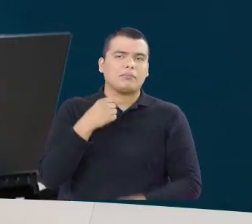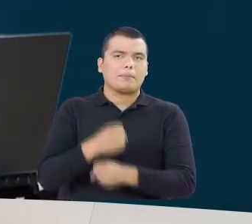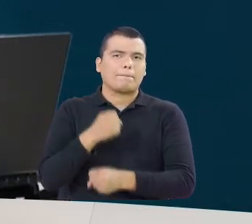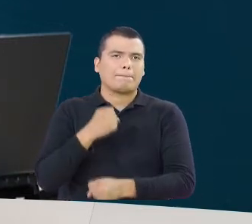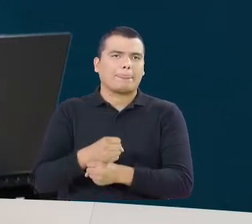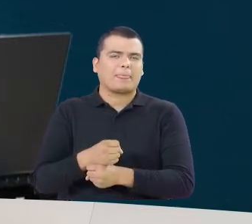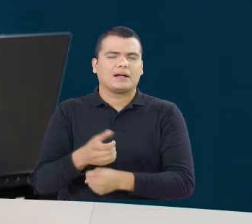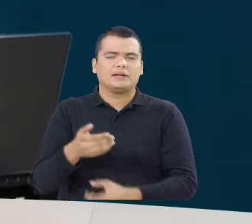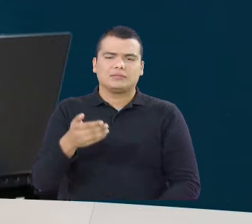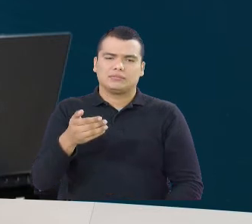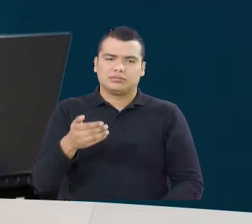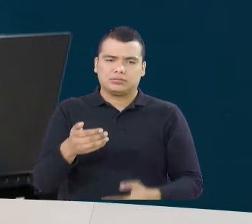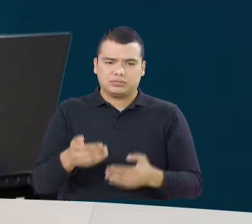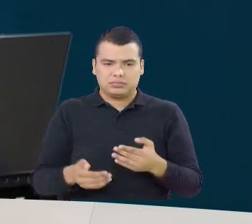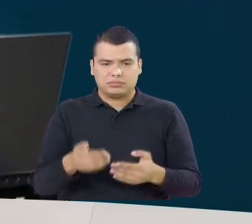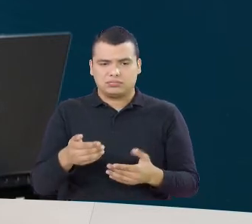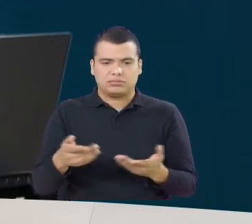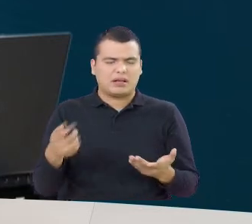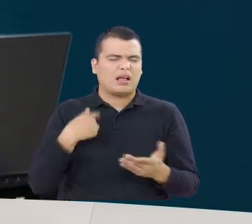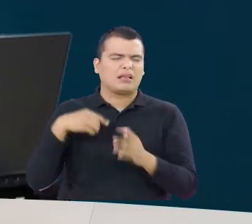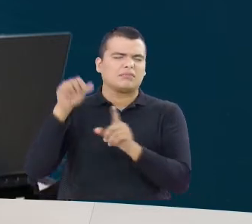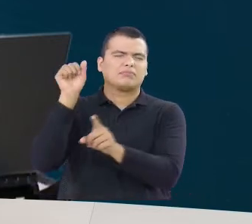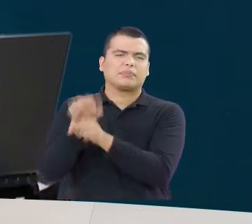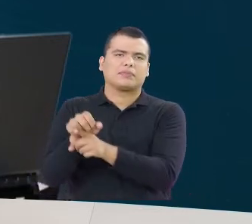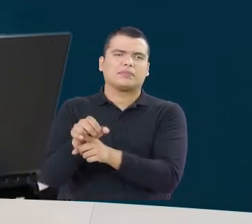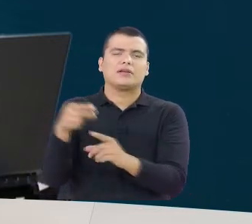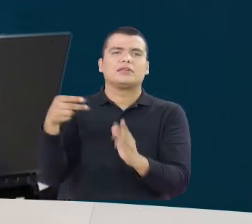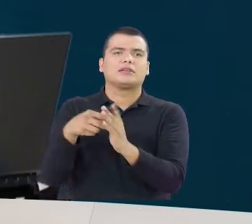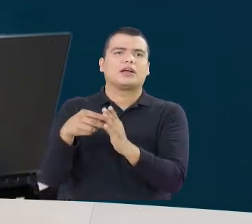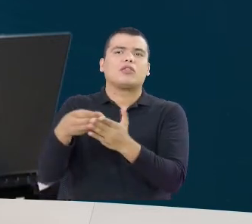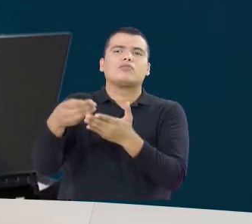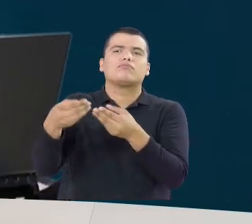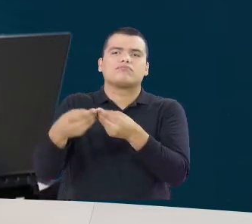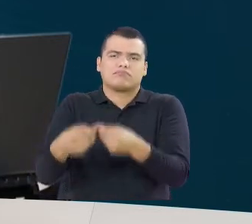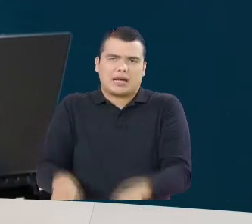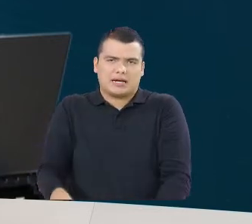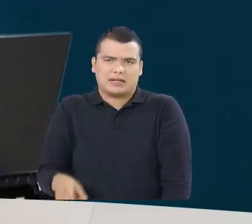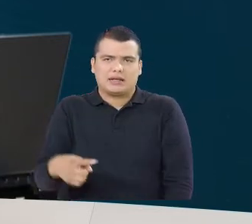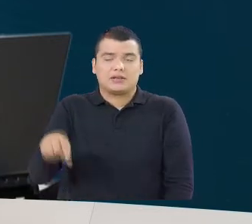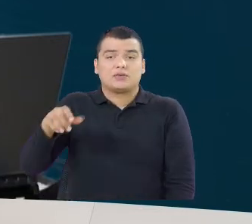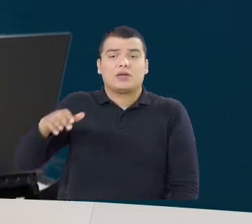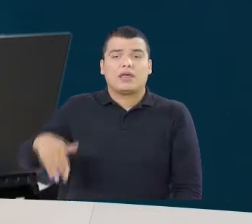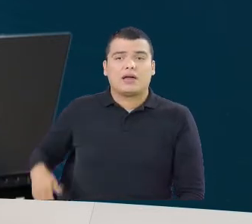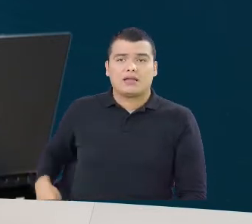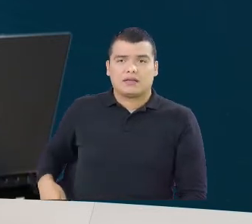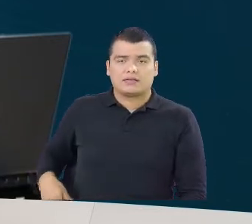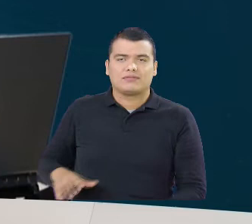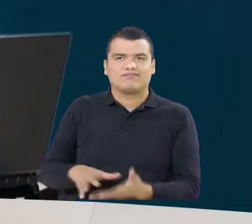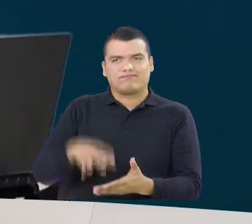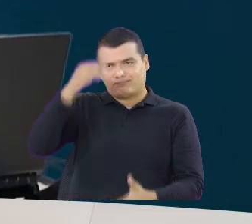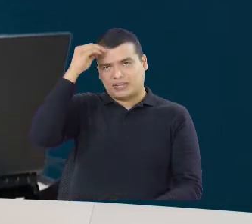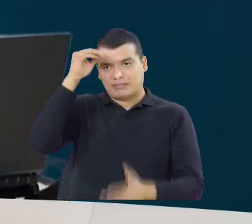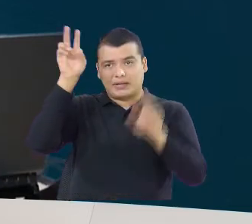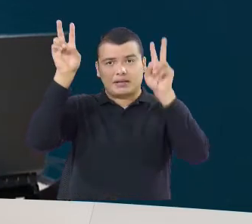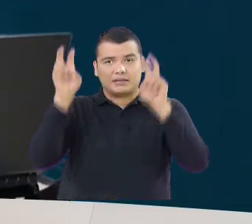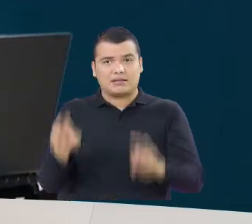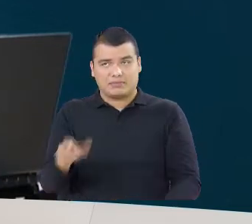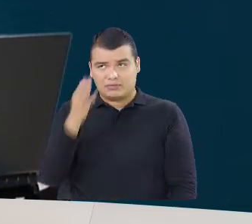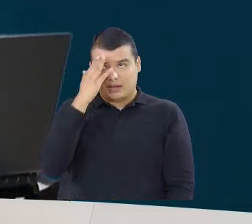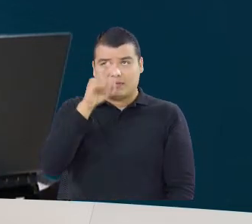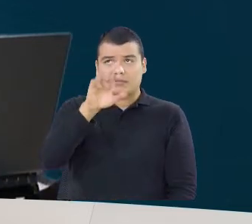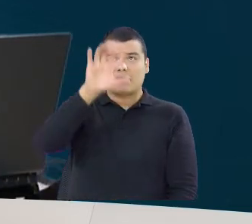lado, un país, una generación, está quedándose a la rezagada con respecto a los demás